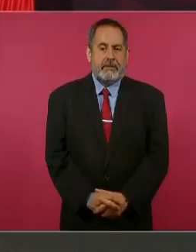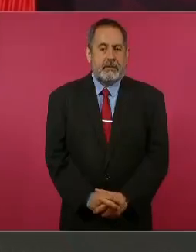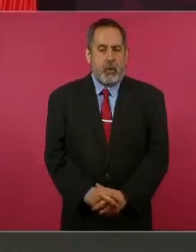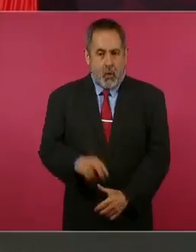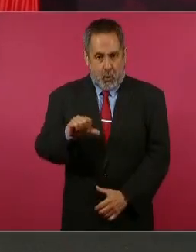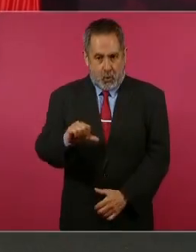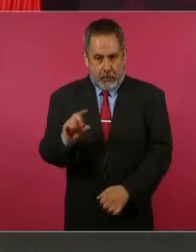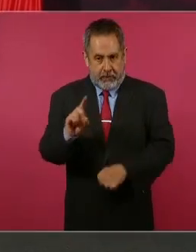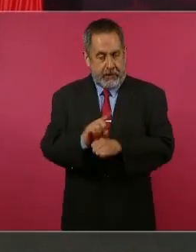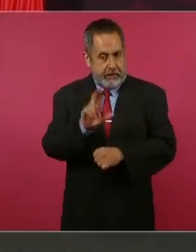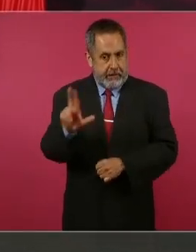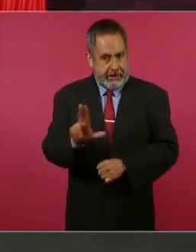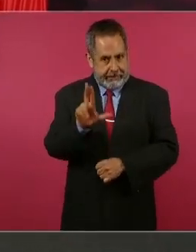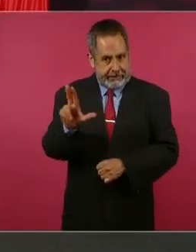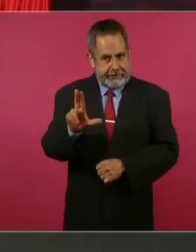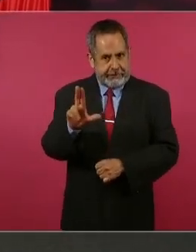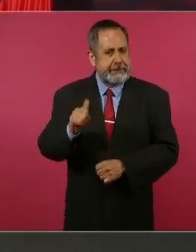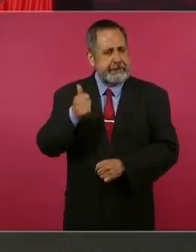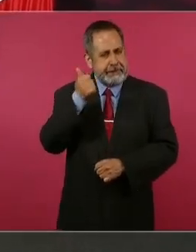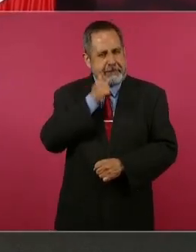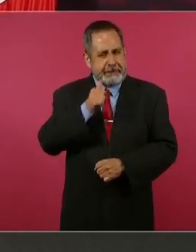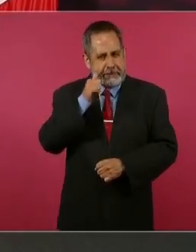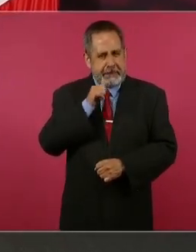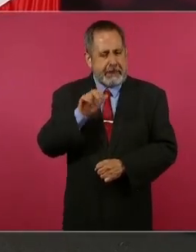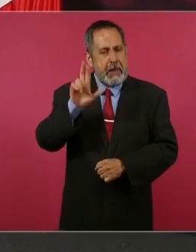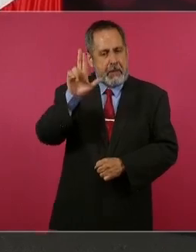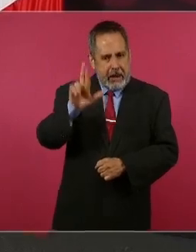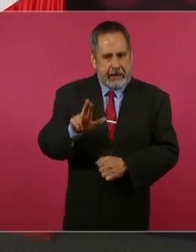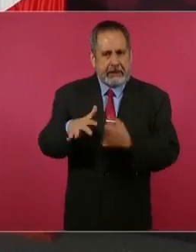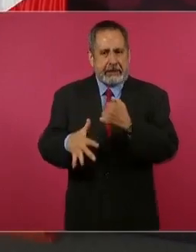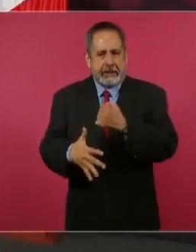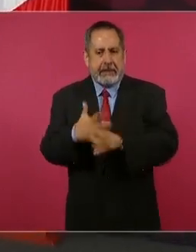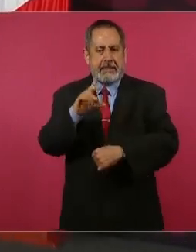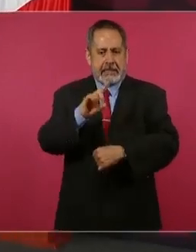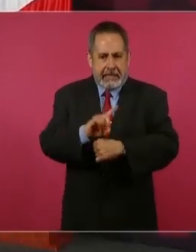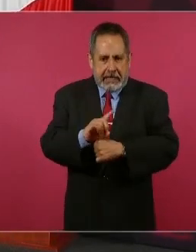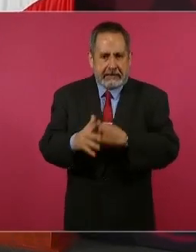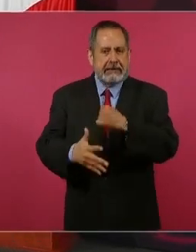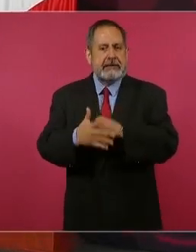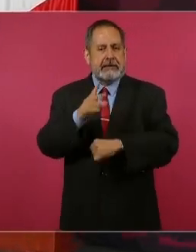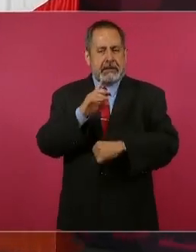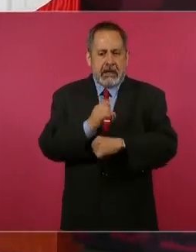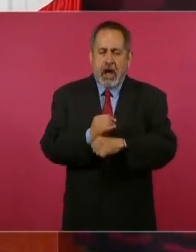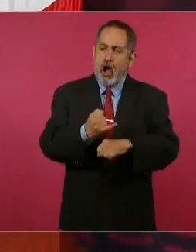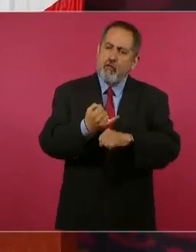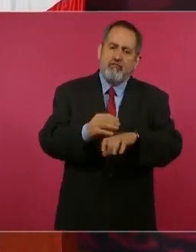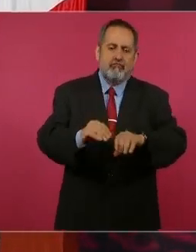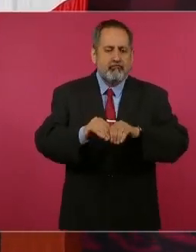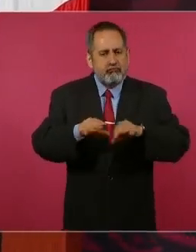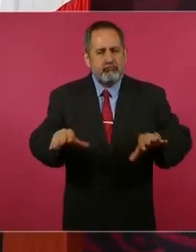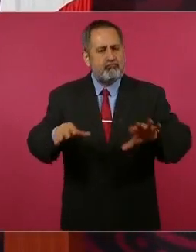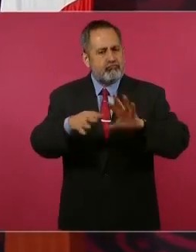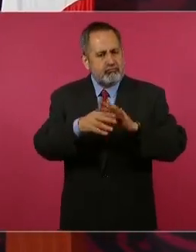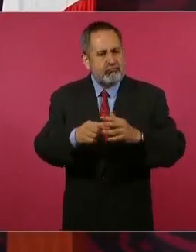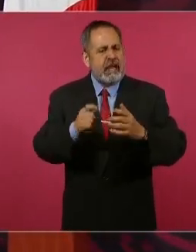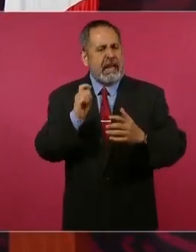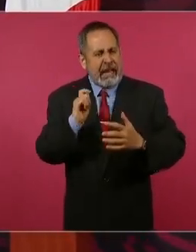lo hacemos, cada 15 días informamos sobre